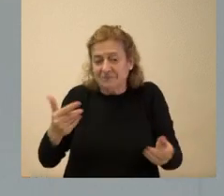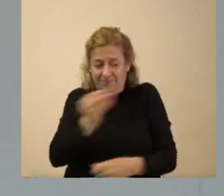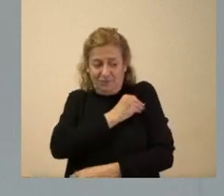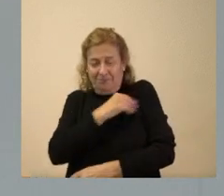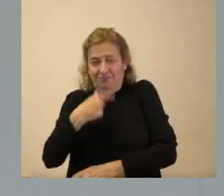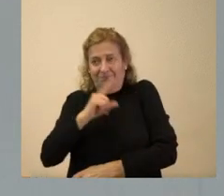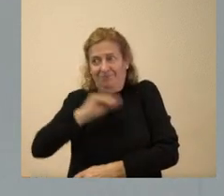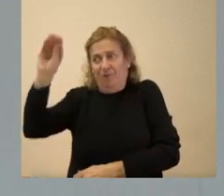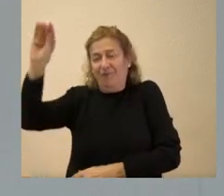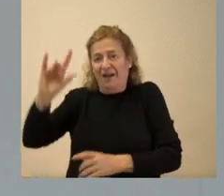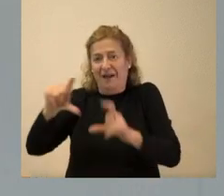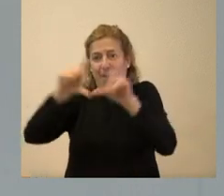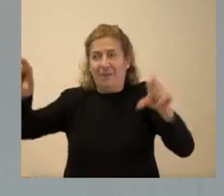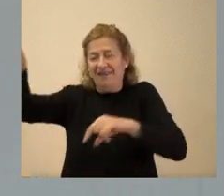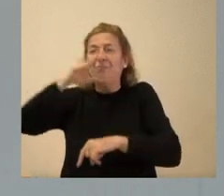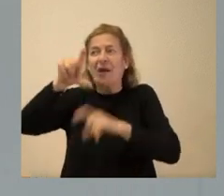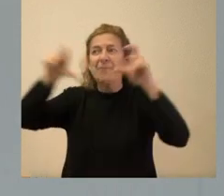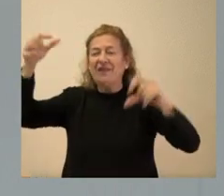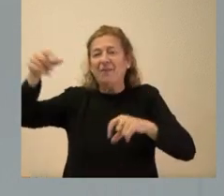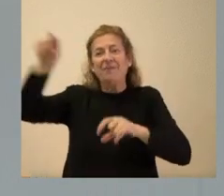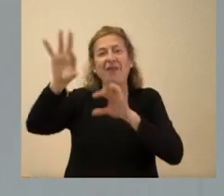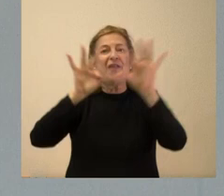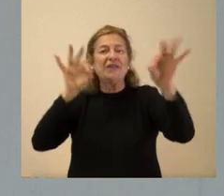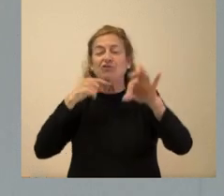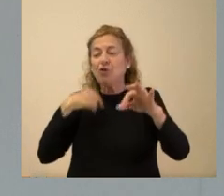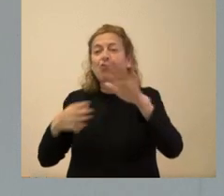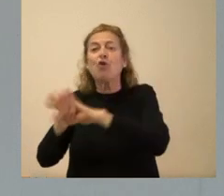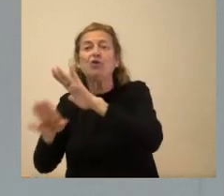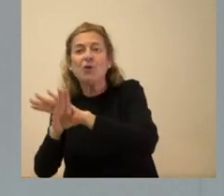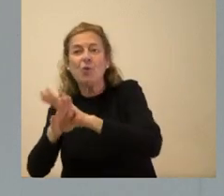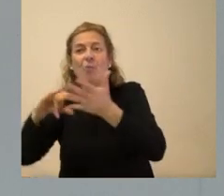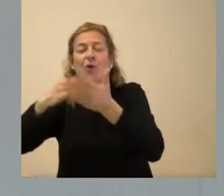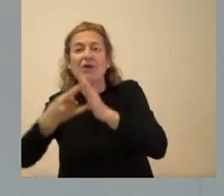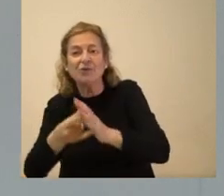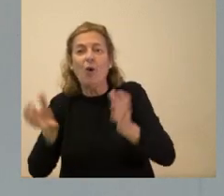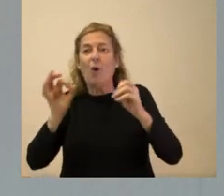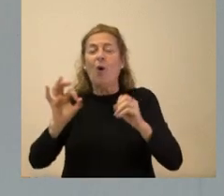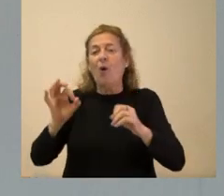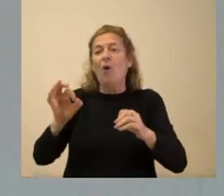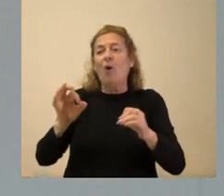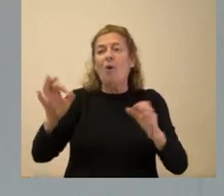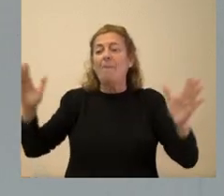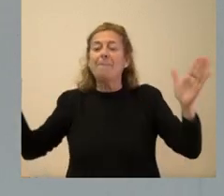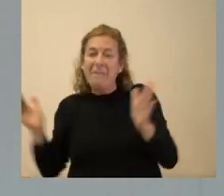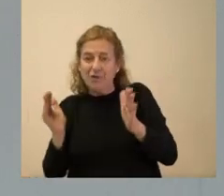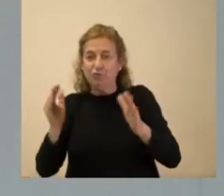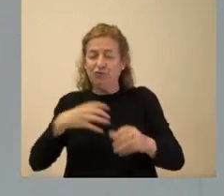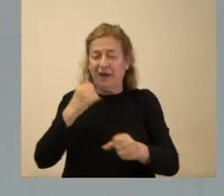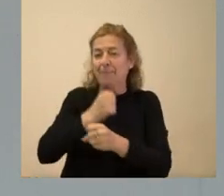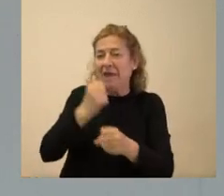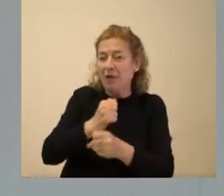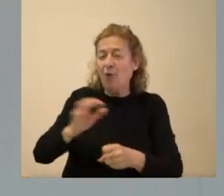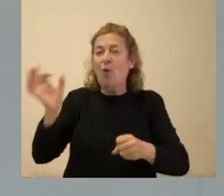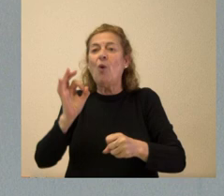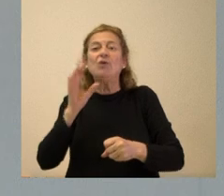porque es la empresa la que tiene que decidir si sigue adelante con el proyecto si lo dimensiona con menos empleo o